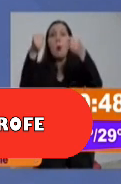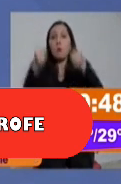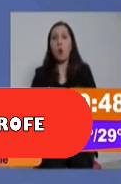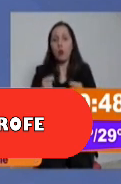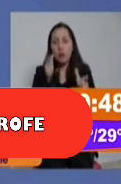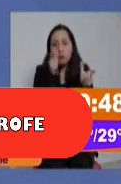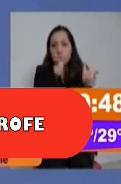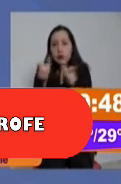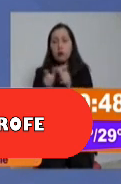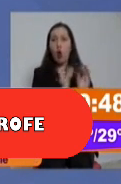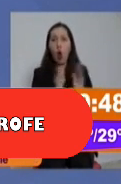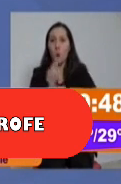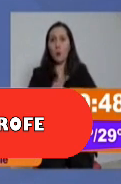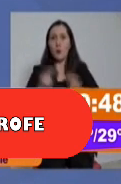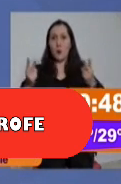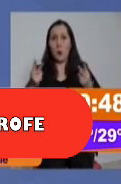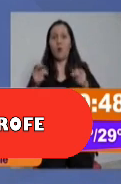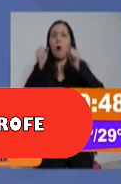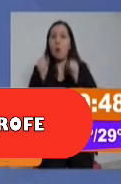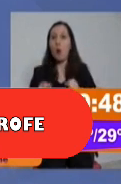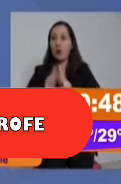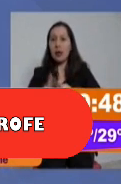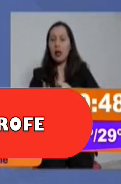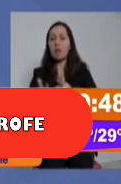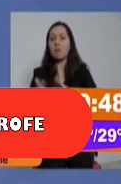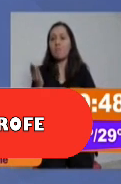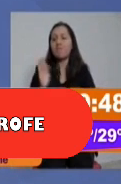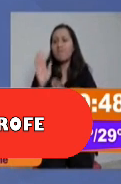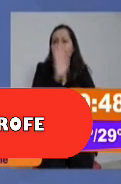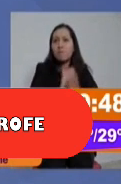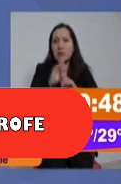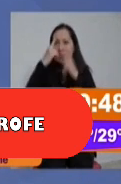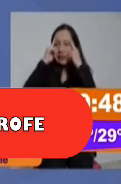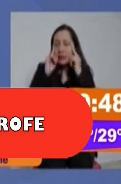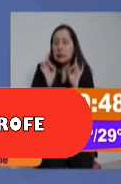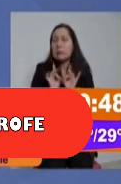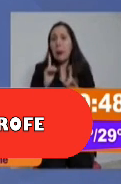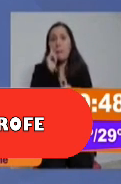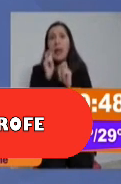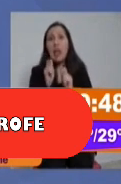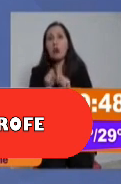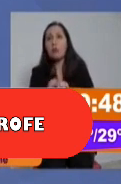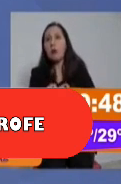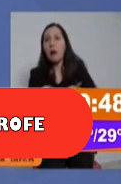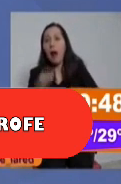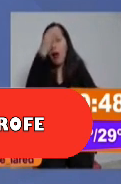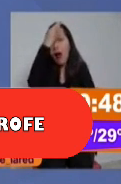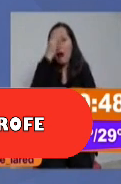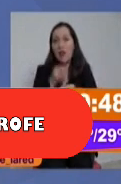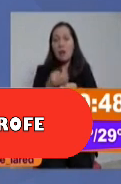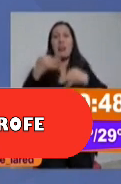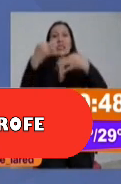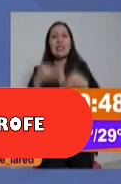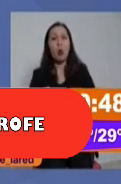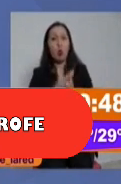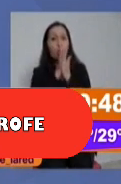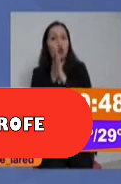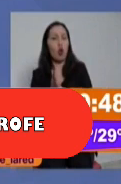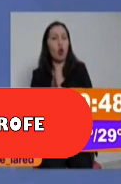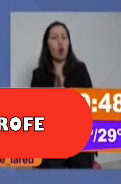velar por el orden público, para poder reparar o precaver el daño o peligro que pueda enfrentar la seguridad